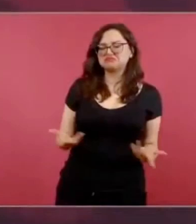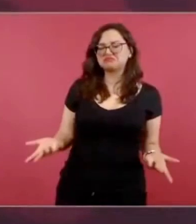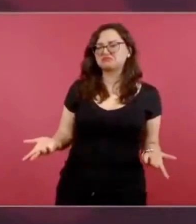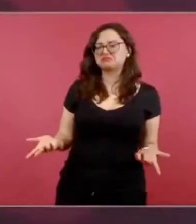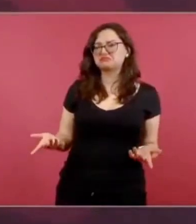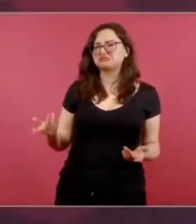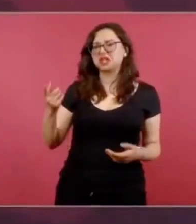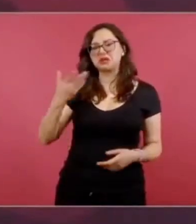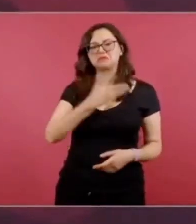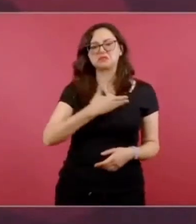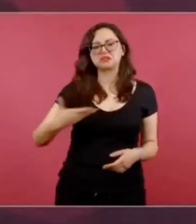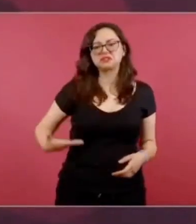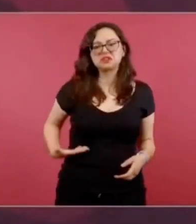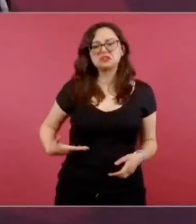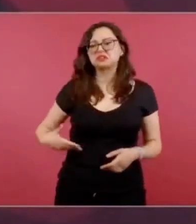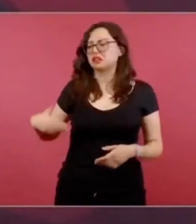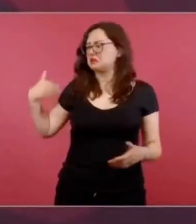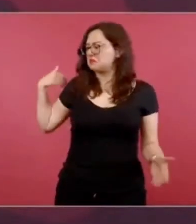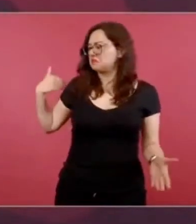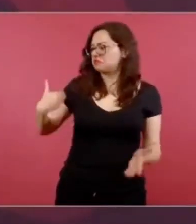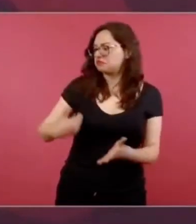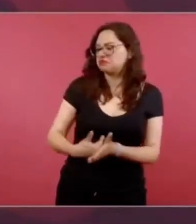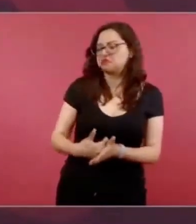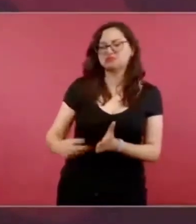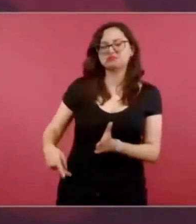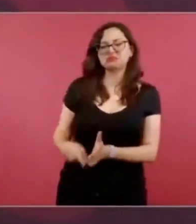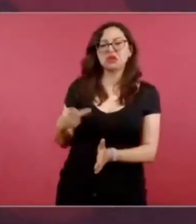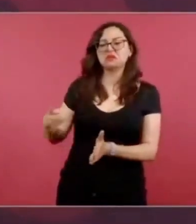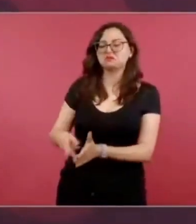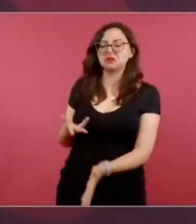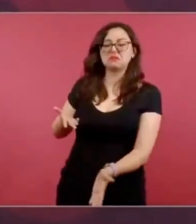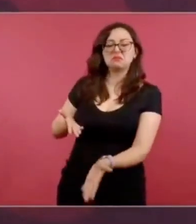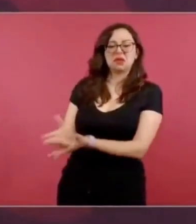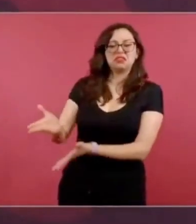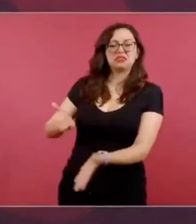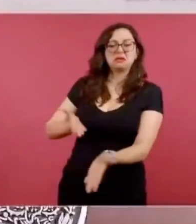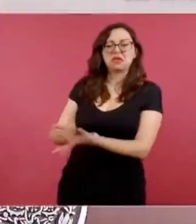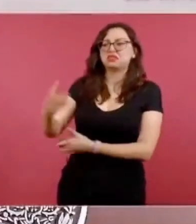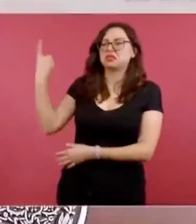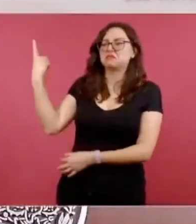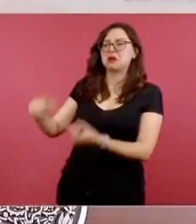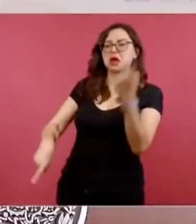Ejecutivo, desde siempre.